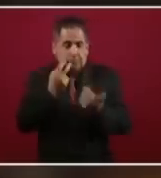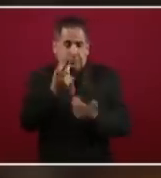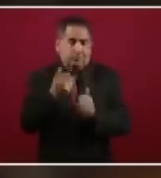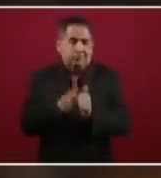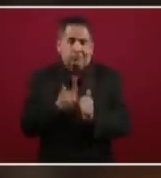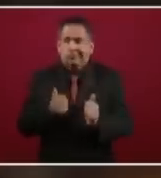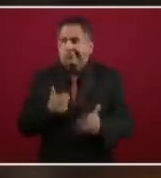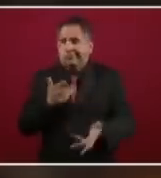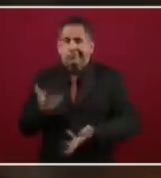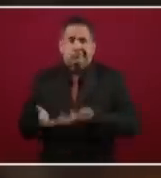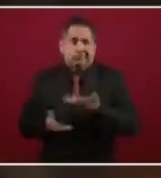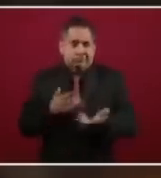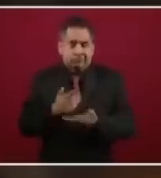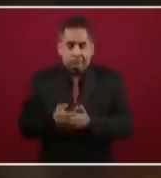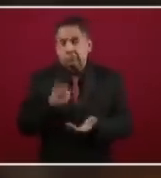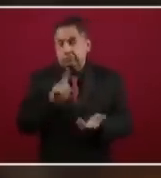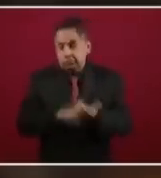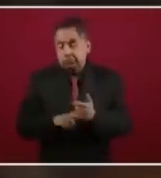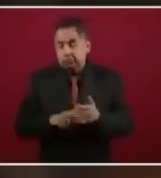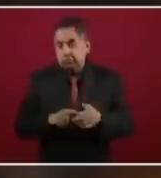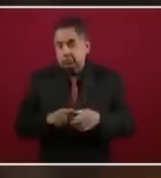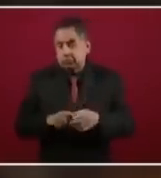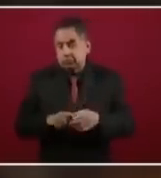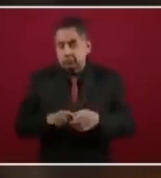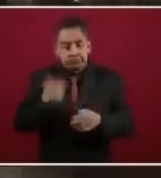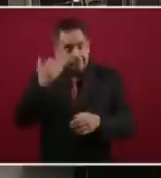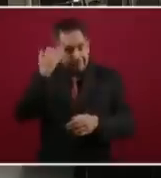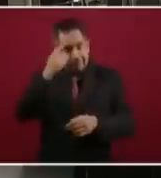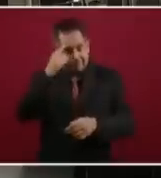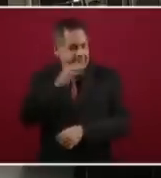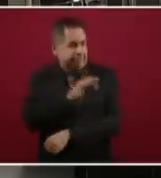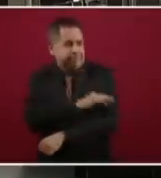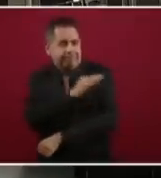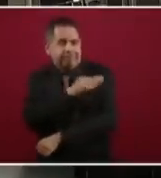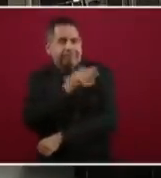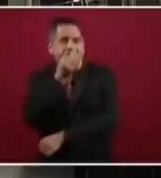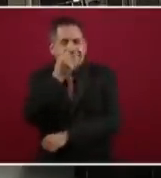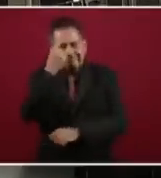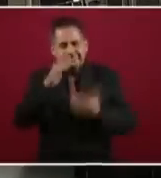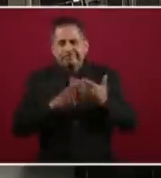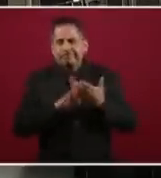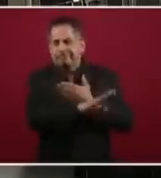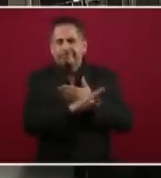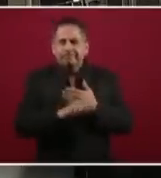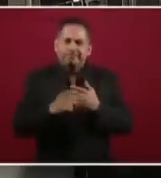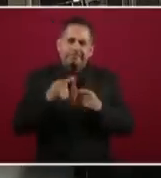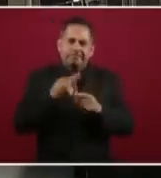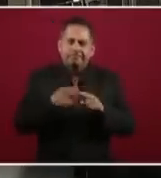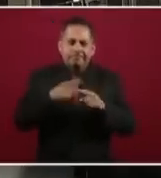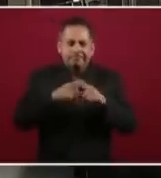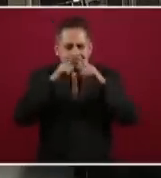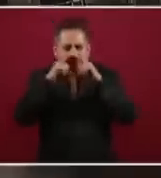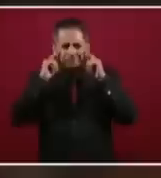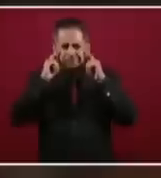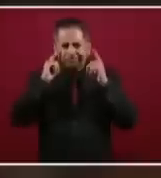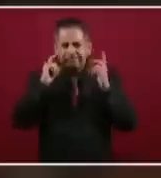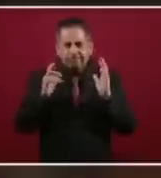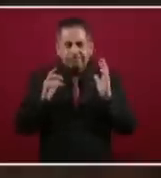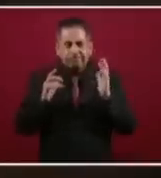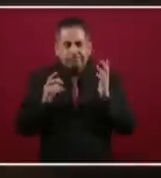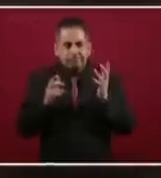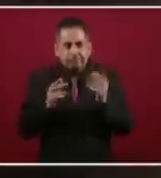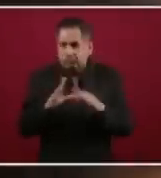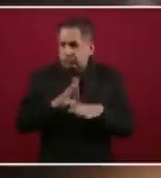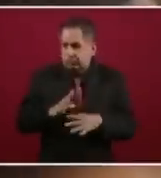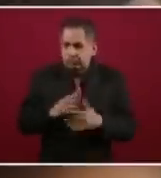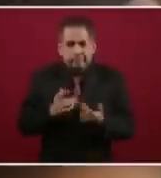la entrada de la época para la vacunación, la prevención de enfermedades, influenza, por ejemplo. Entonces,